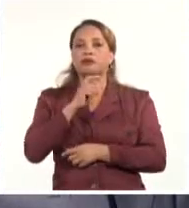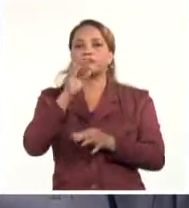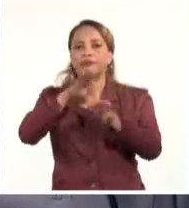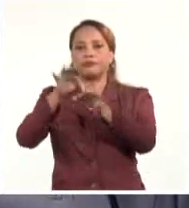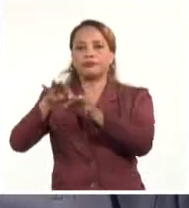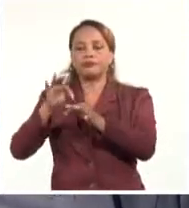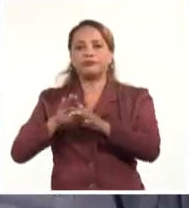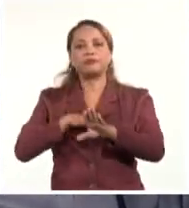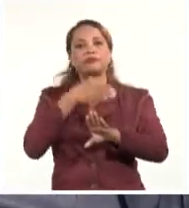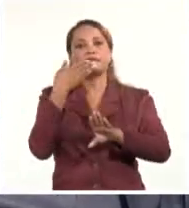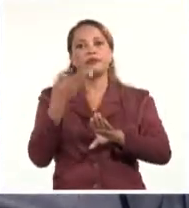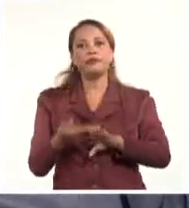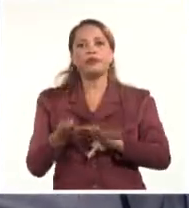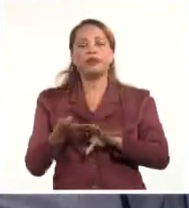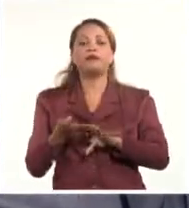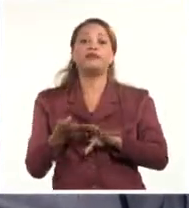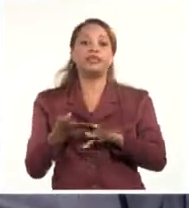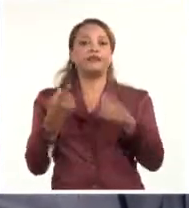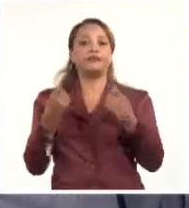después